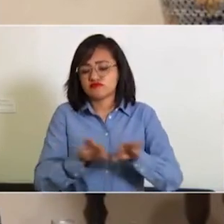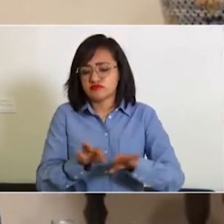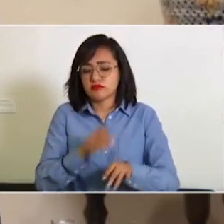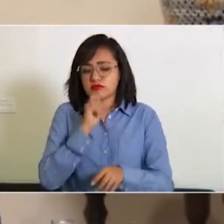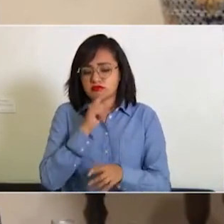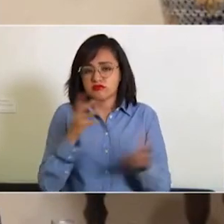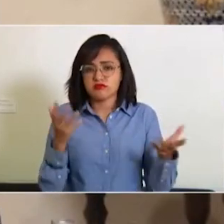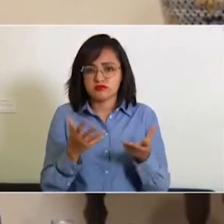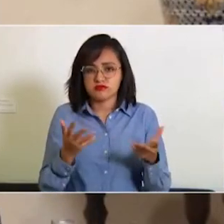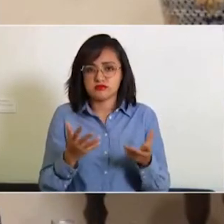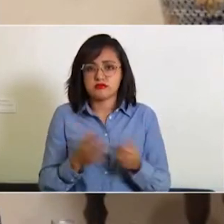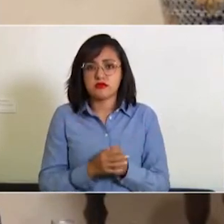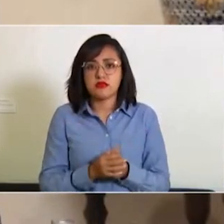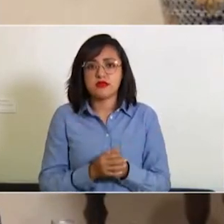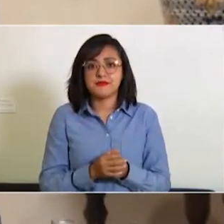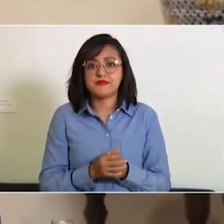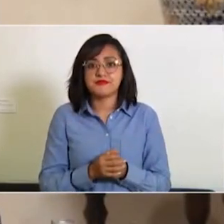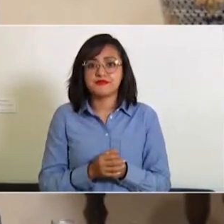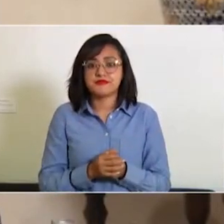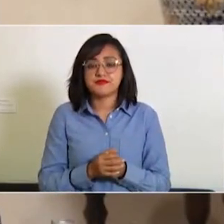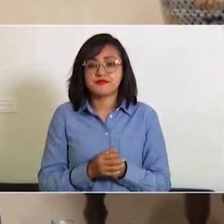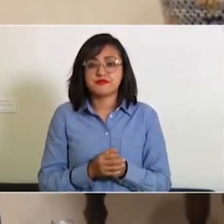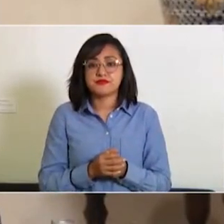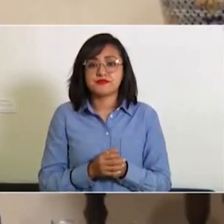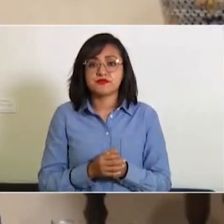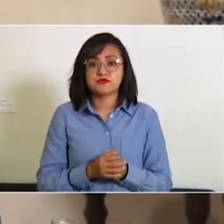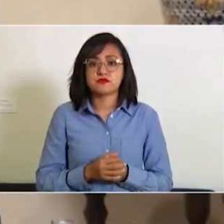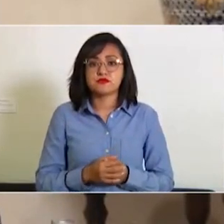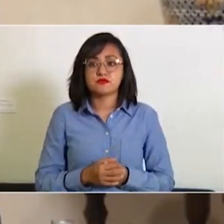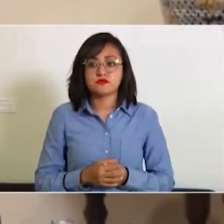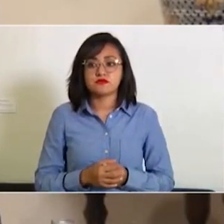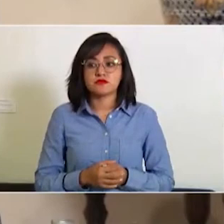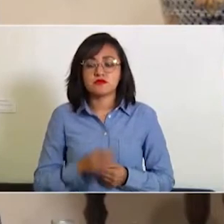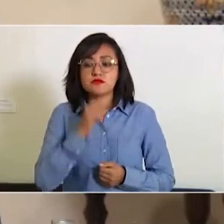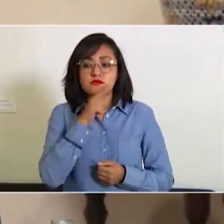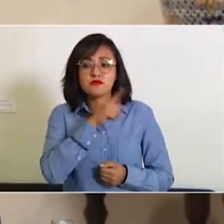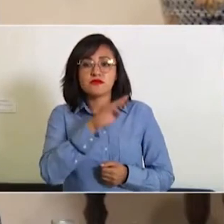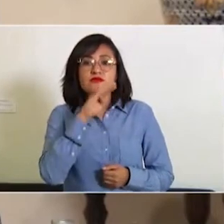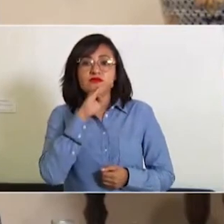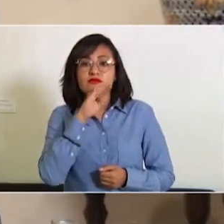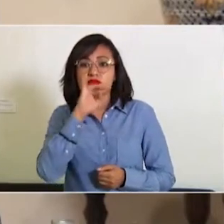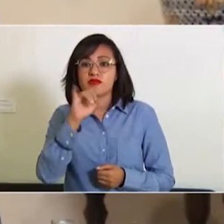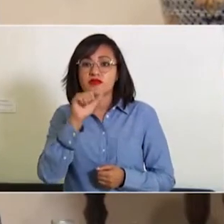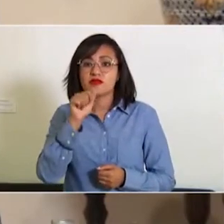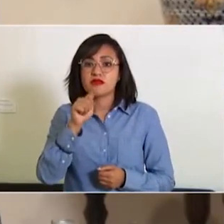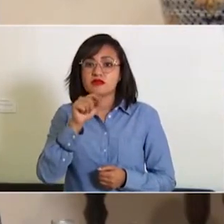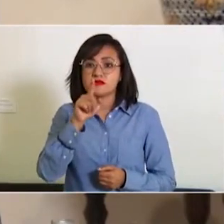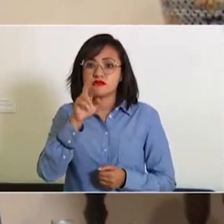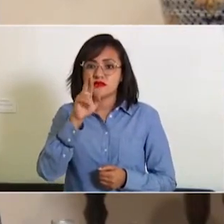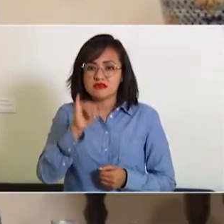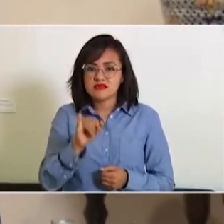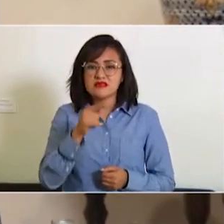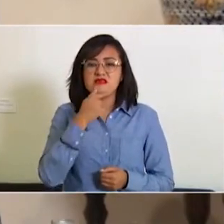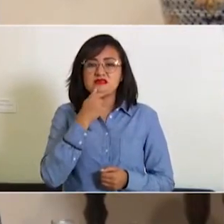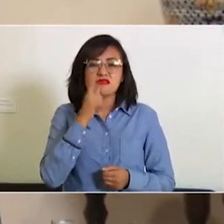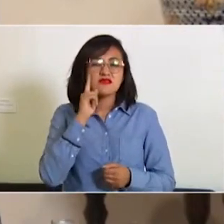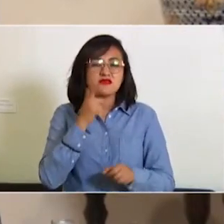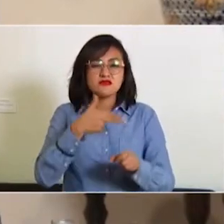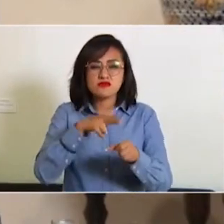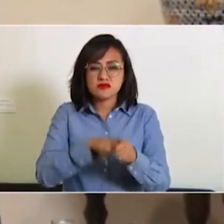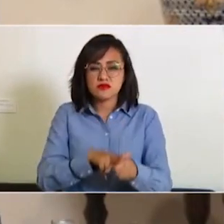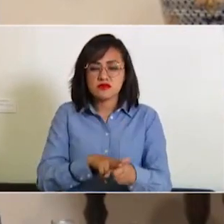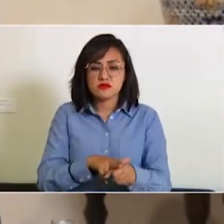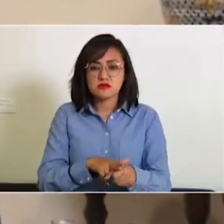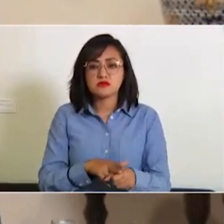de parte de la madre de Yatsiri, se determinó